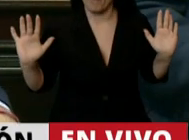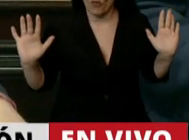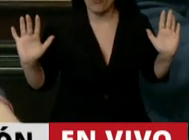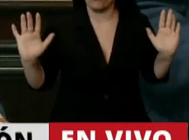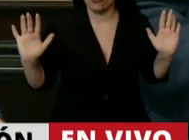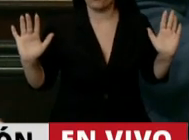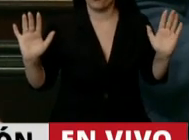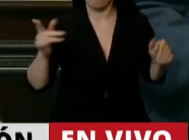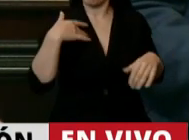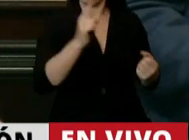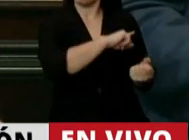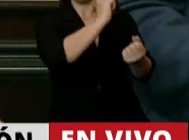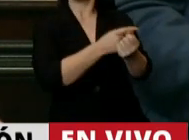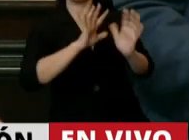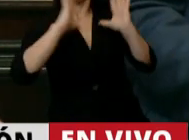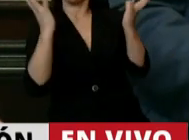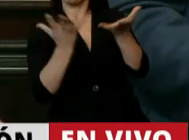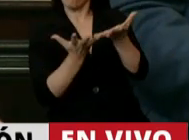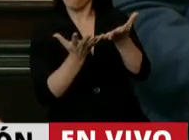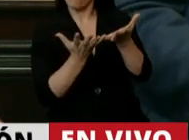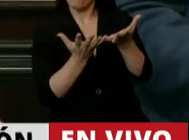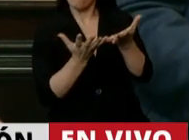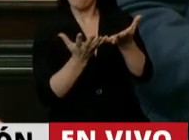los superpoderes,